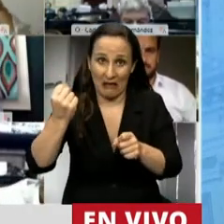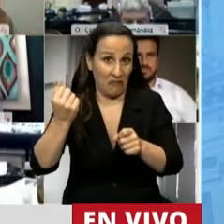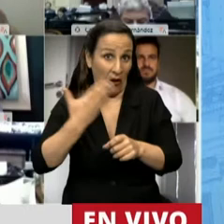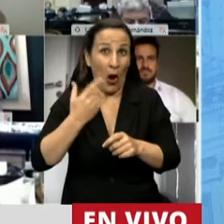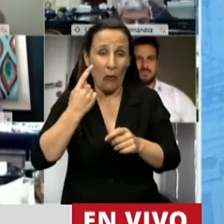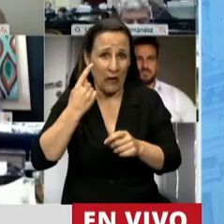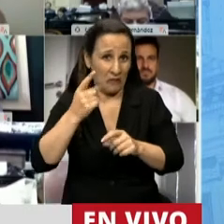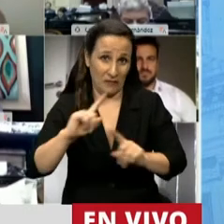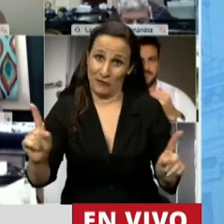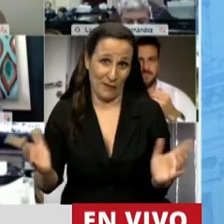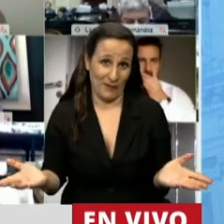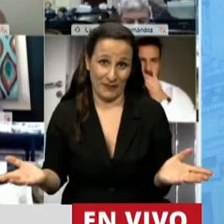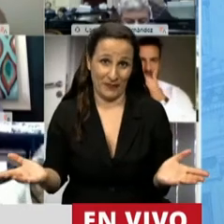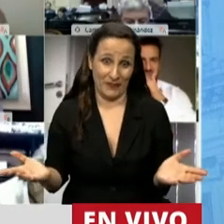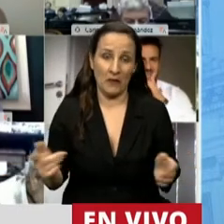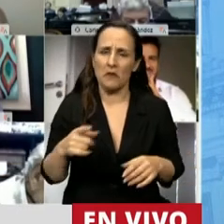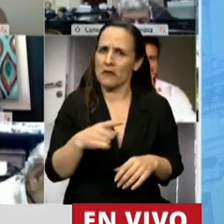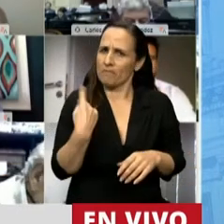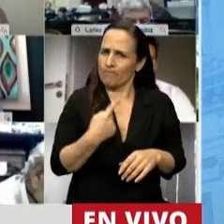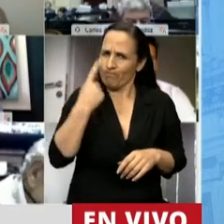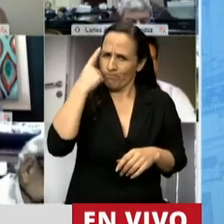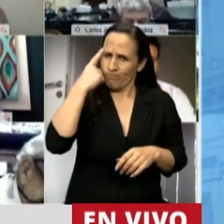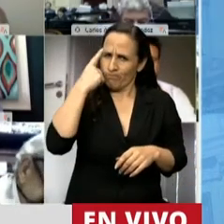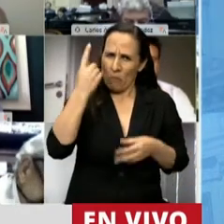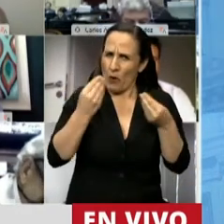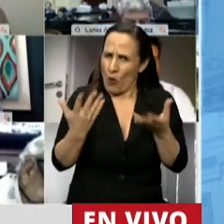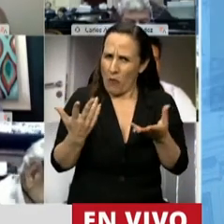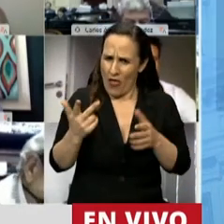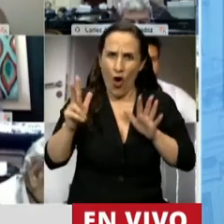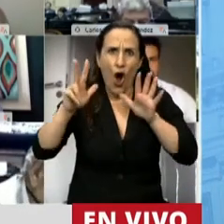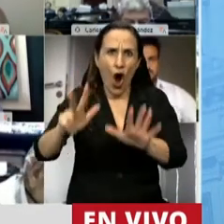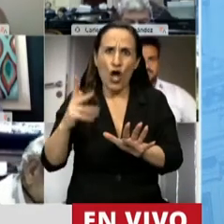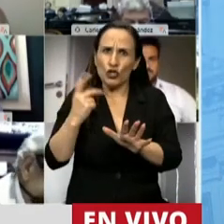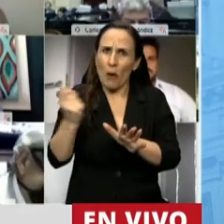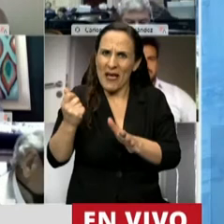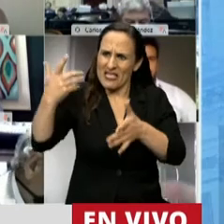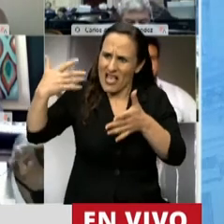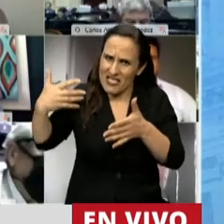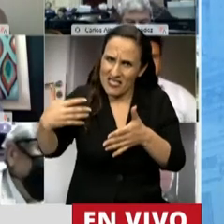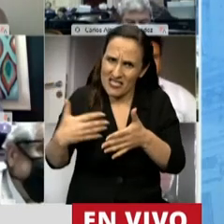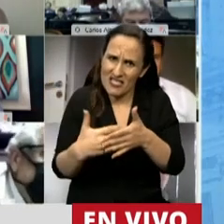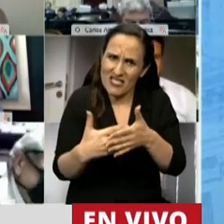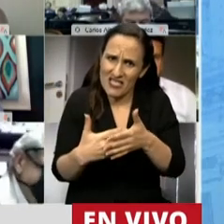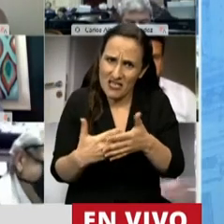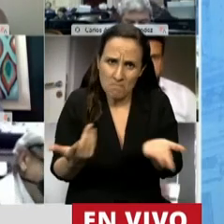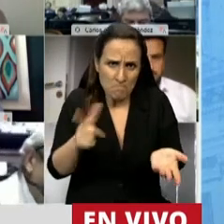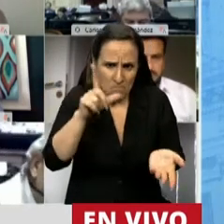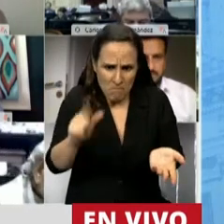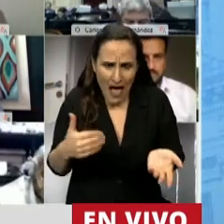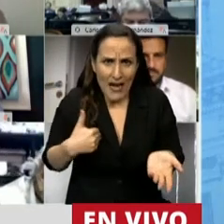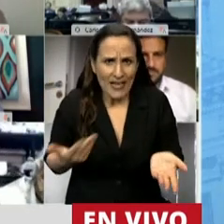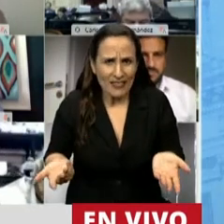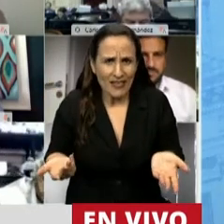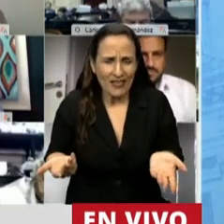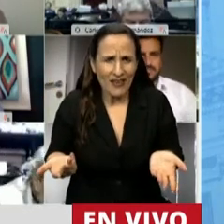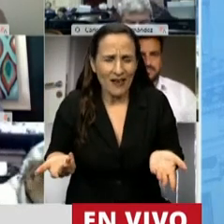Resulta muy preocupante que luego de 8 meses en nuestro país los